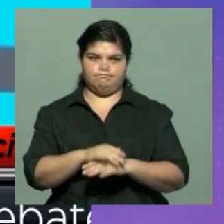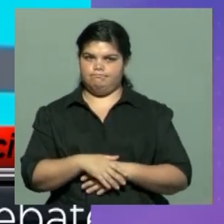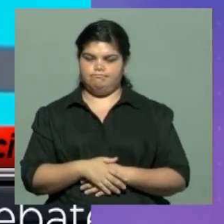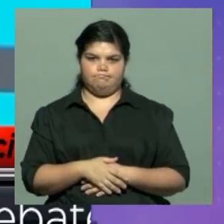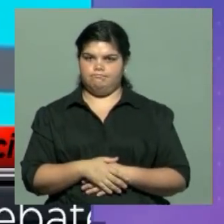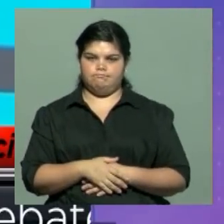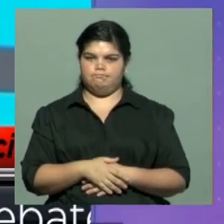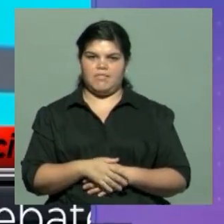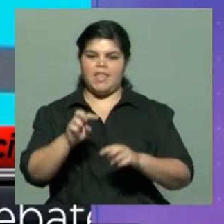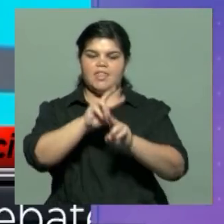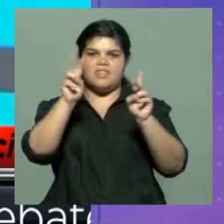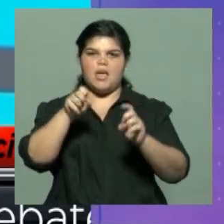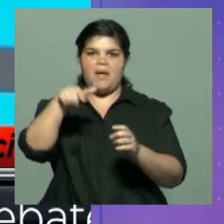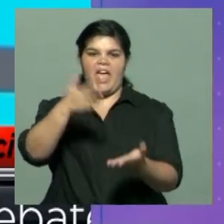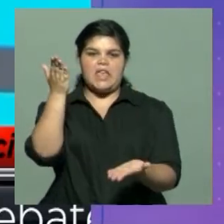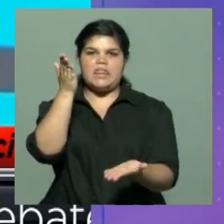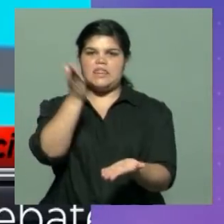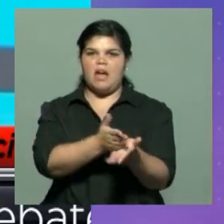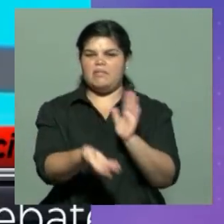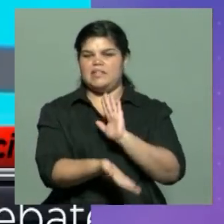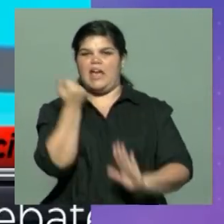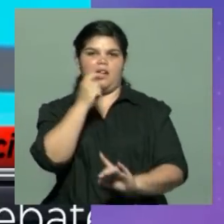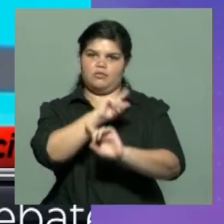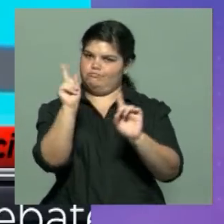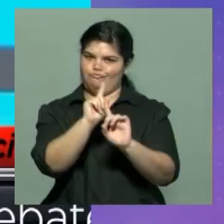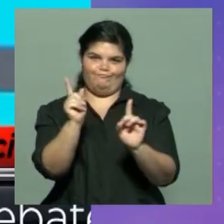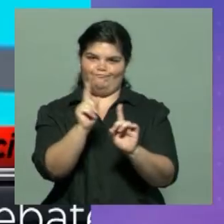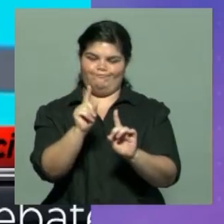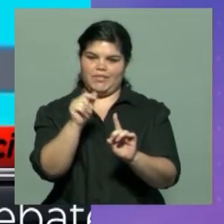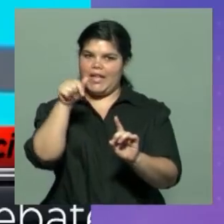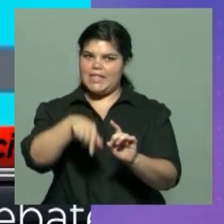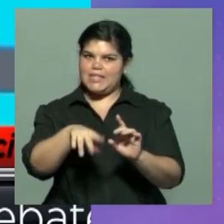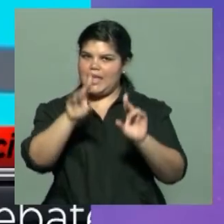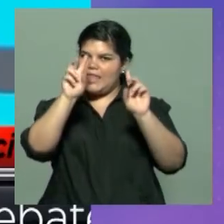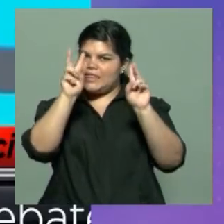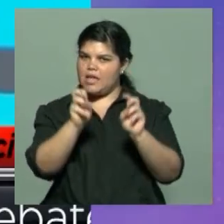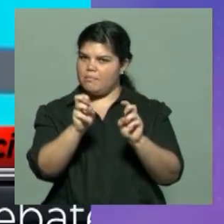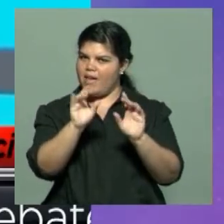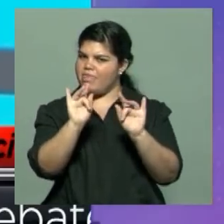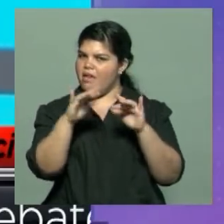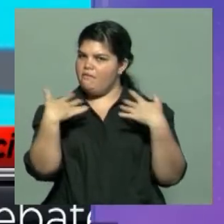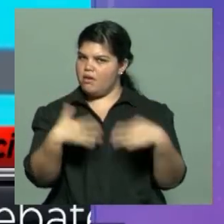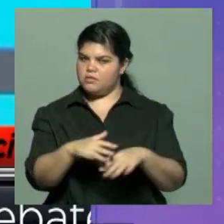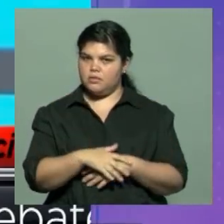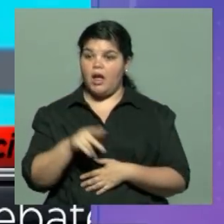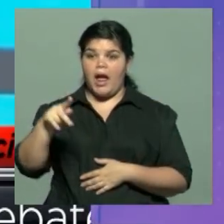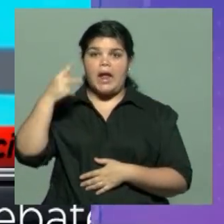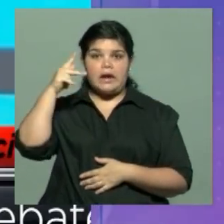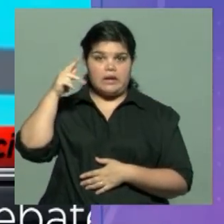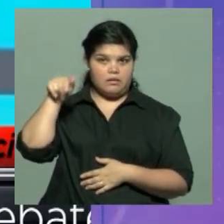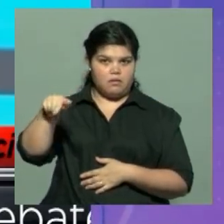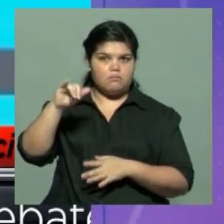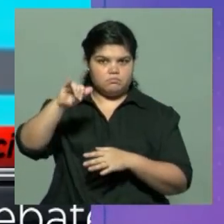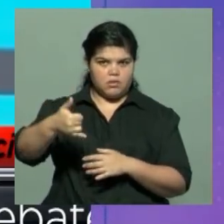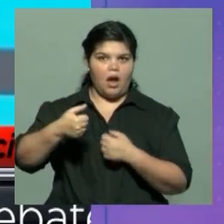Tampoco en el sentido de la despenalización. No. Es un tema delicado. Muy delicado. Néstor estaba de acuerdo con